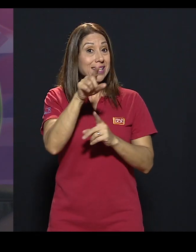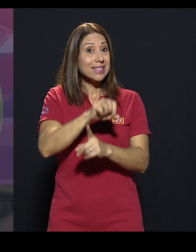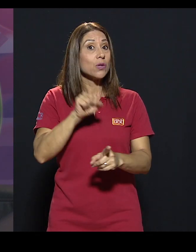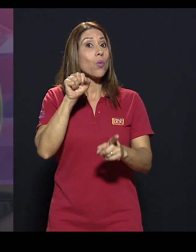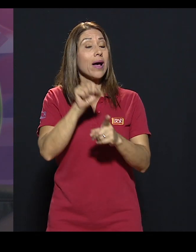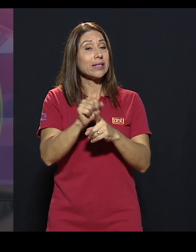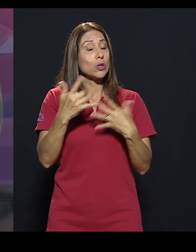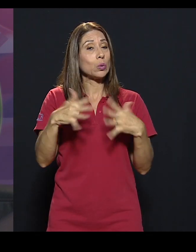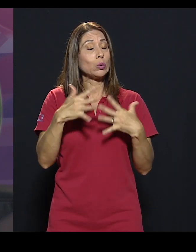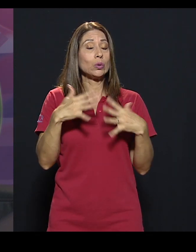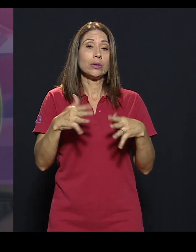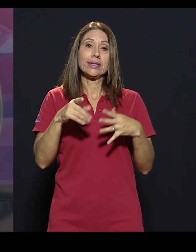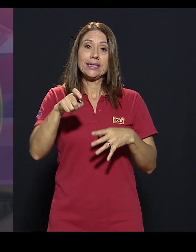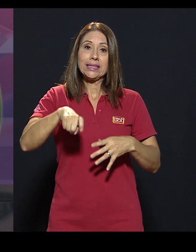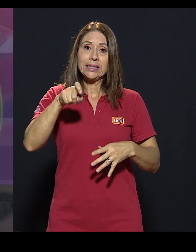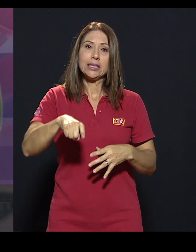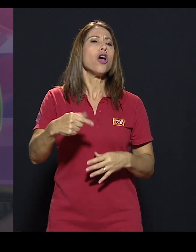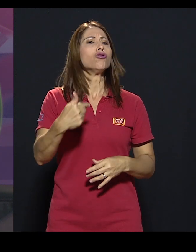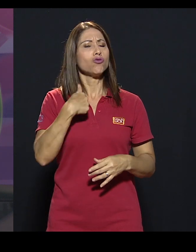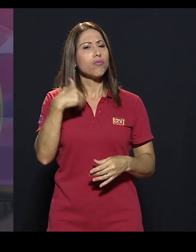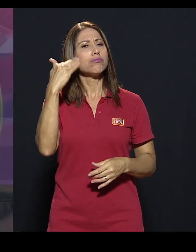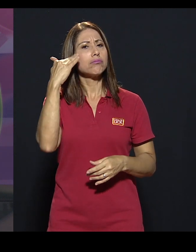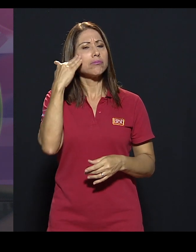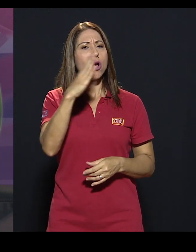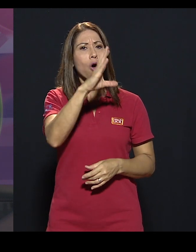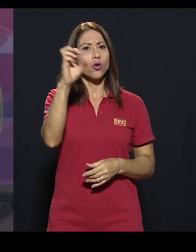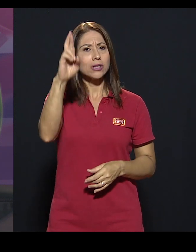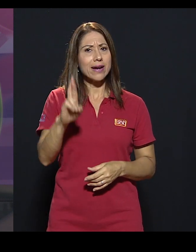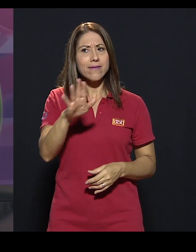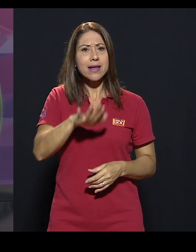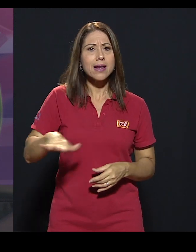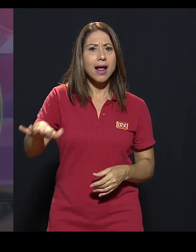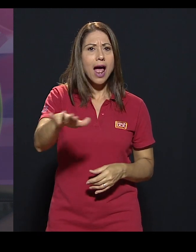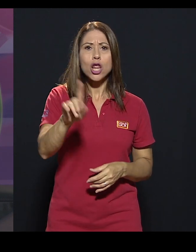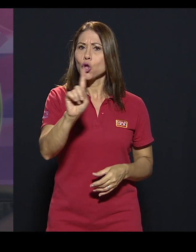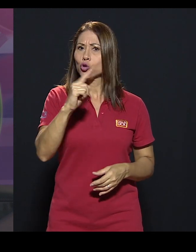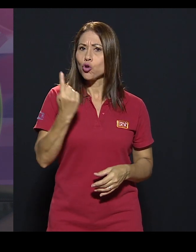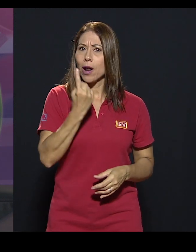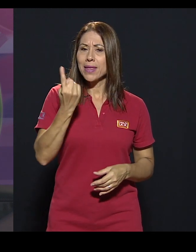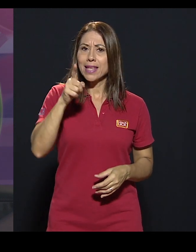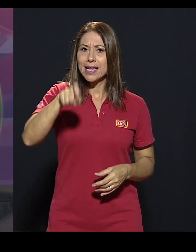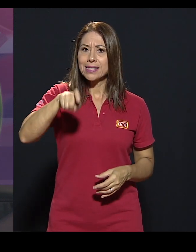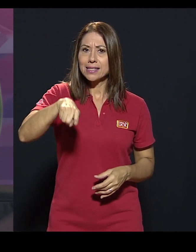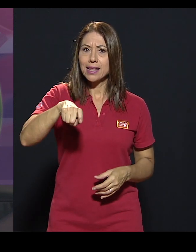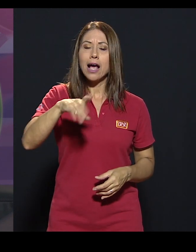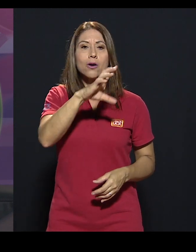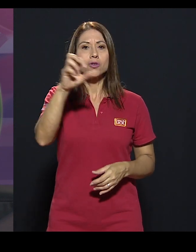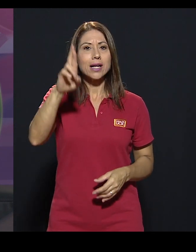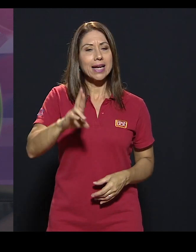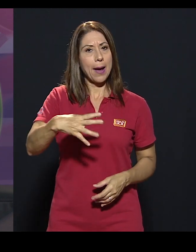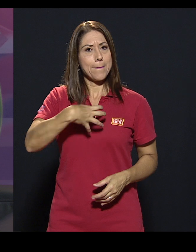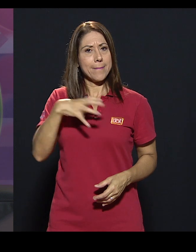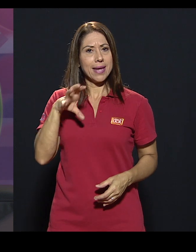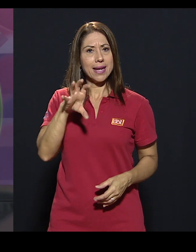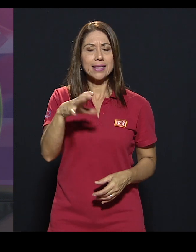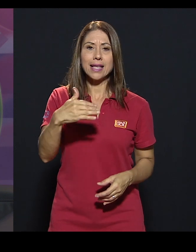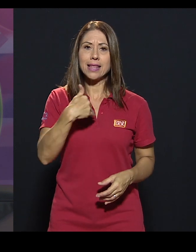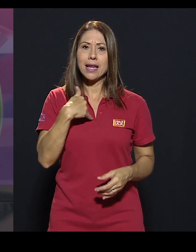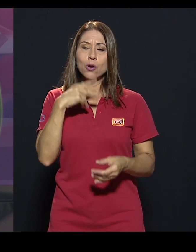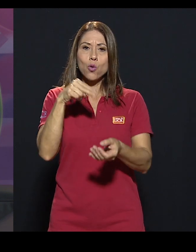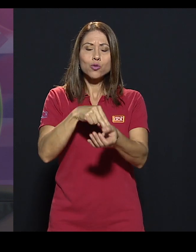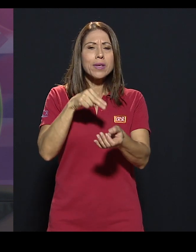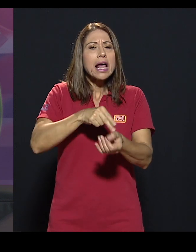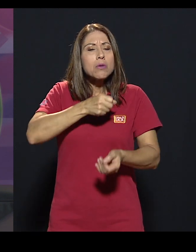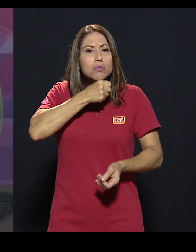importante. Yo soy un ferviente convencido de que Costa Rica no solo necesita, sino que merece tener un hospital de geriatría de